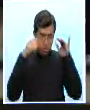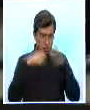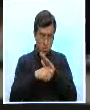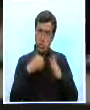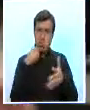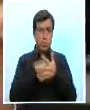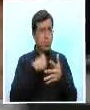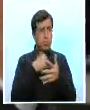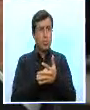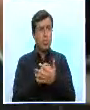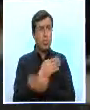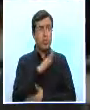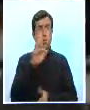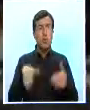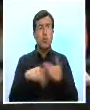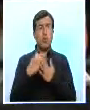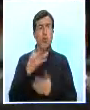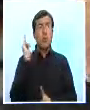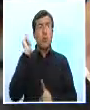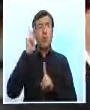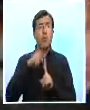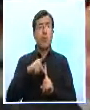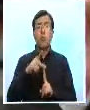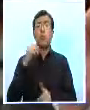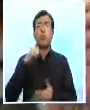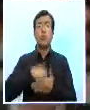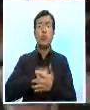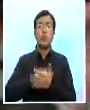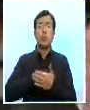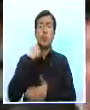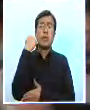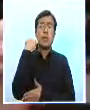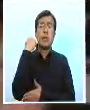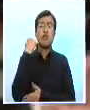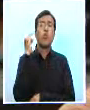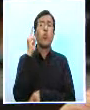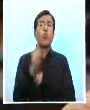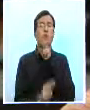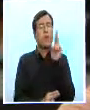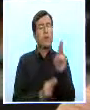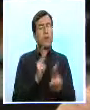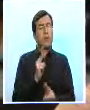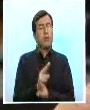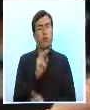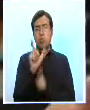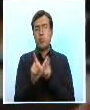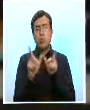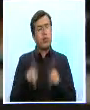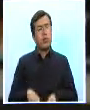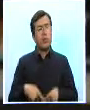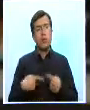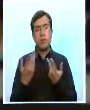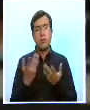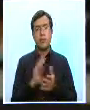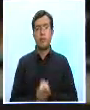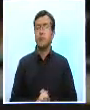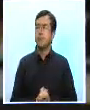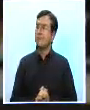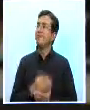estamos luchando pero todo esto forma parte de un lucha para derechos universales para todos los que están viviendo